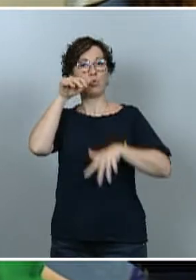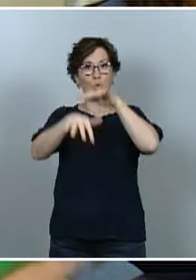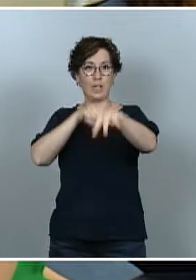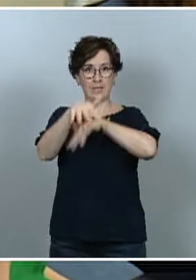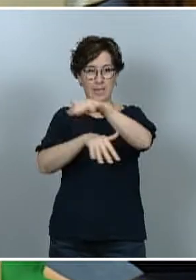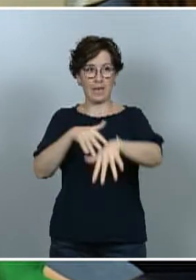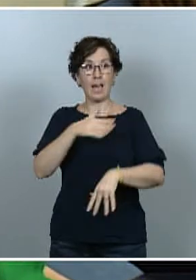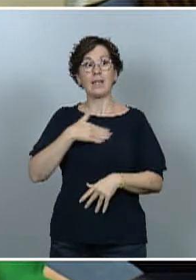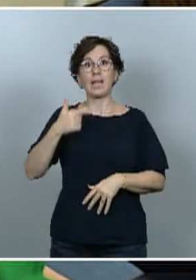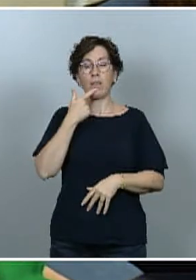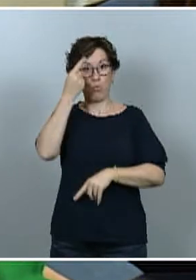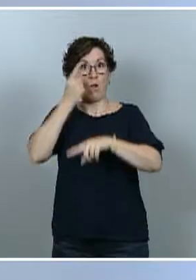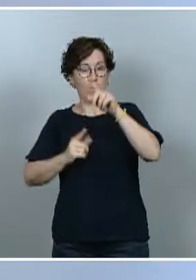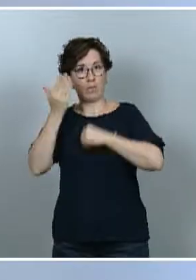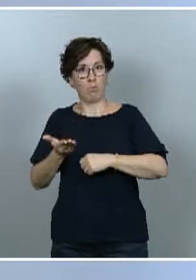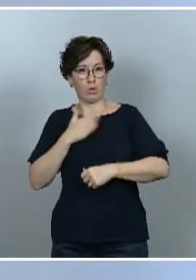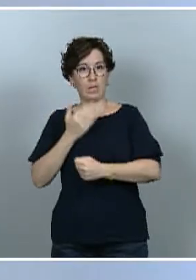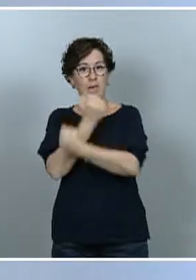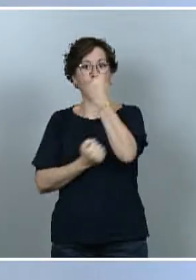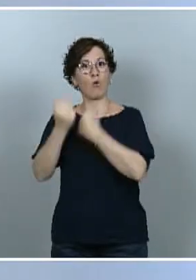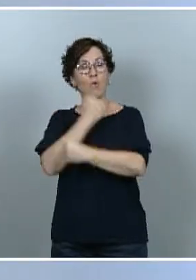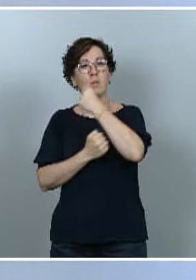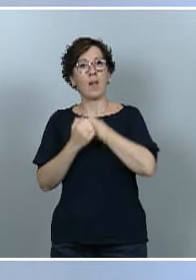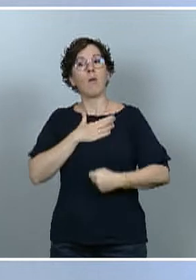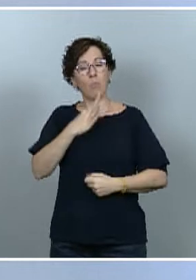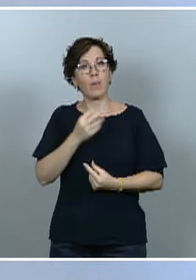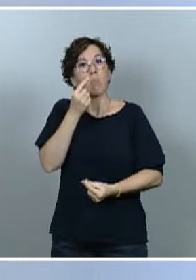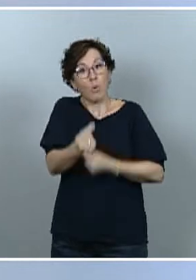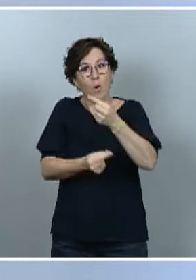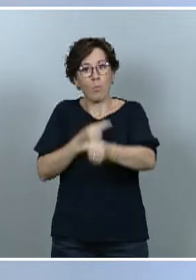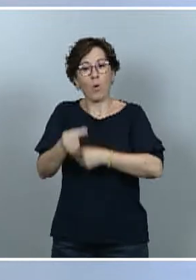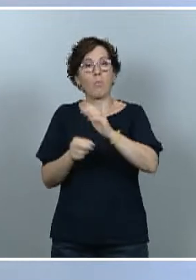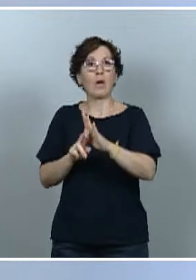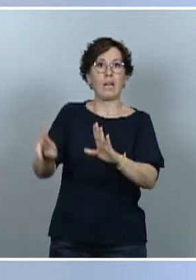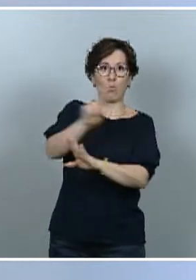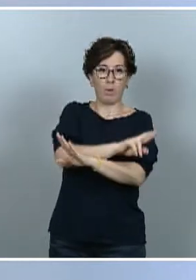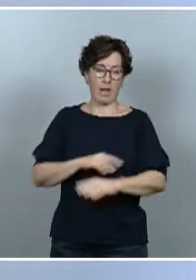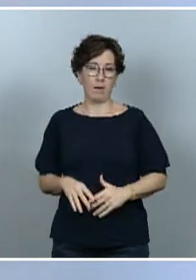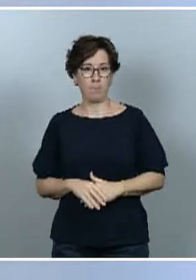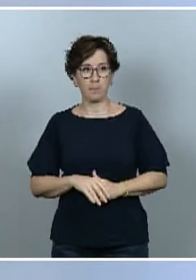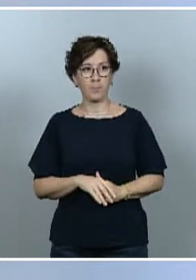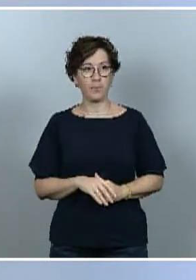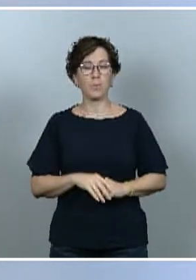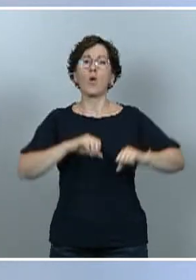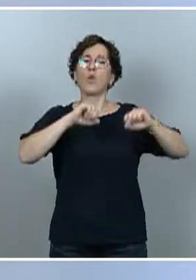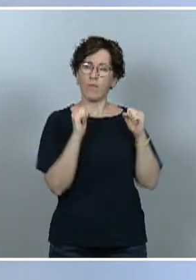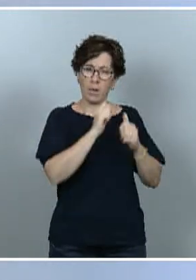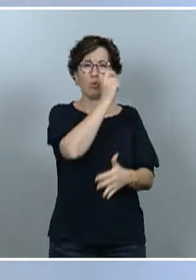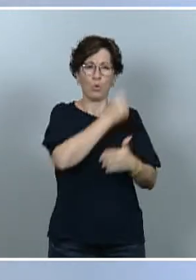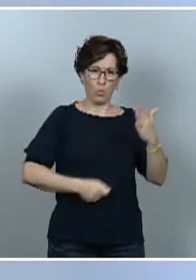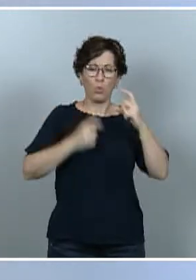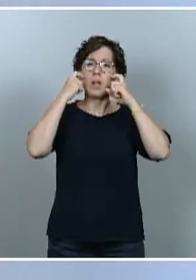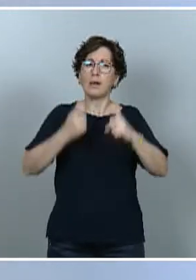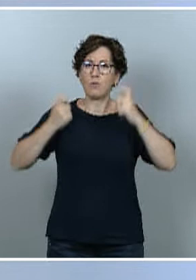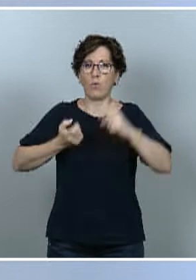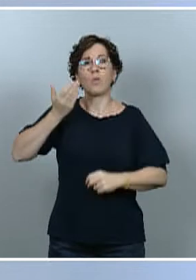nuestra economía pueda poco a poco, gradualmente, ir recuperando su actividad. Confinamiento muy duro, con un esfuerzo muy importante de los ciudadanos que nos